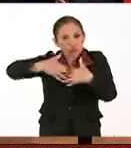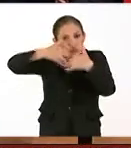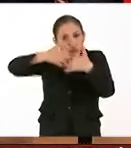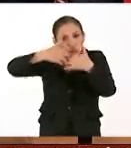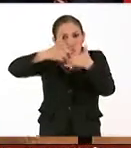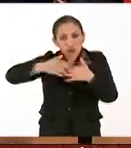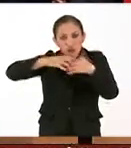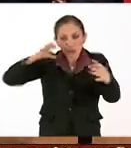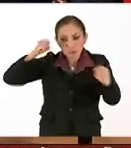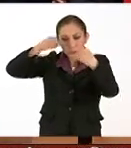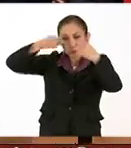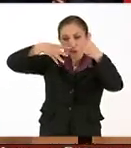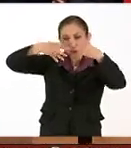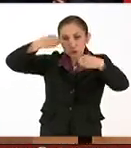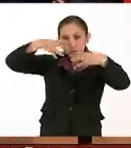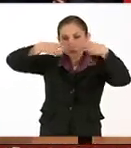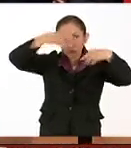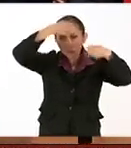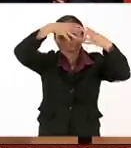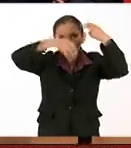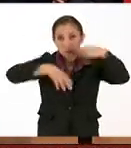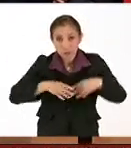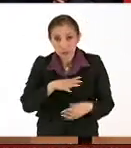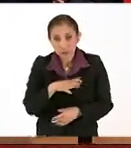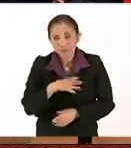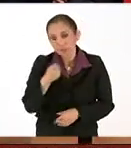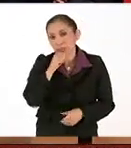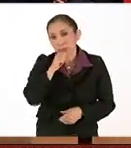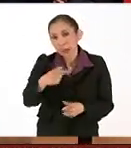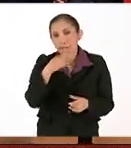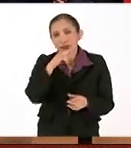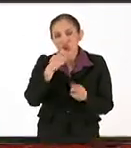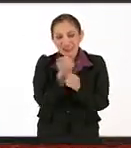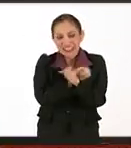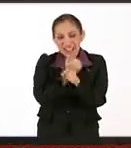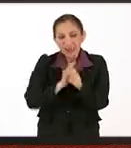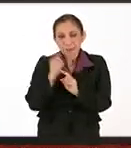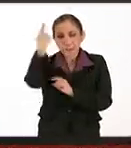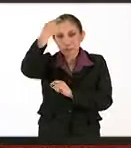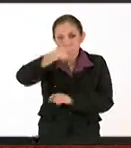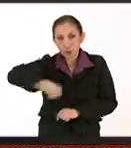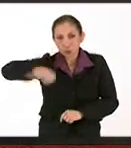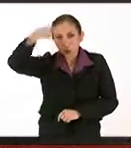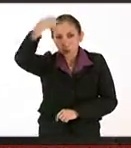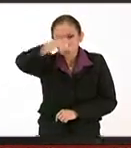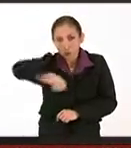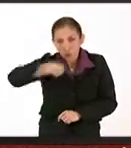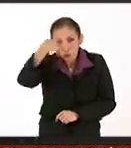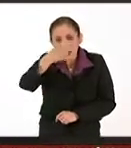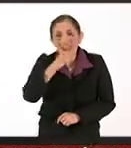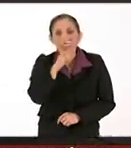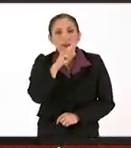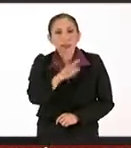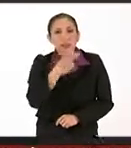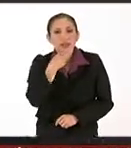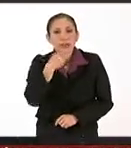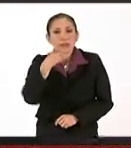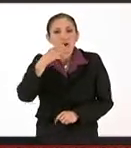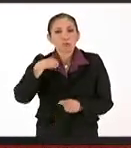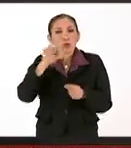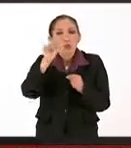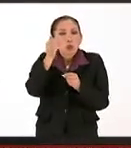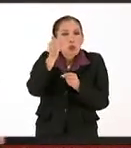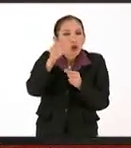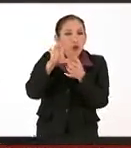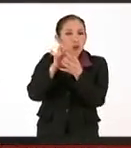los neurotransmisores del cerebro, ¿verdad, doctor? Por supuesto, y es que aparte mejora la circulación de todo, pero además nos permite desconectarnos